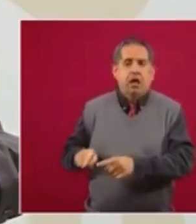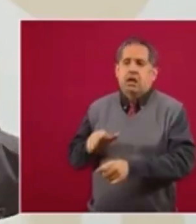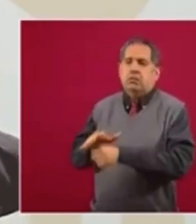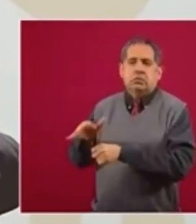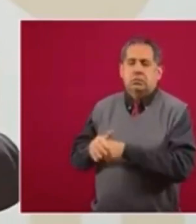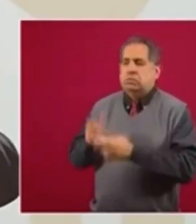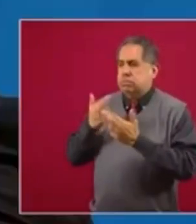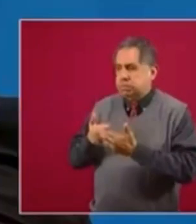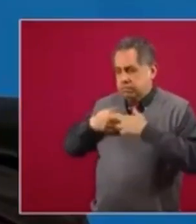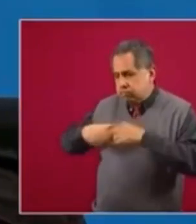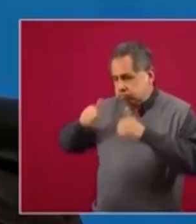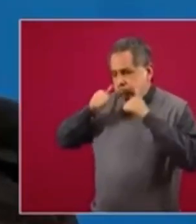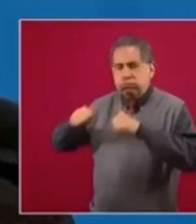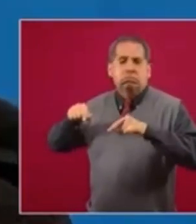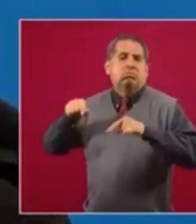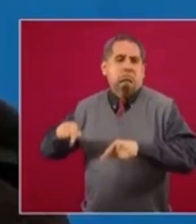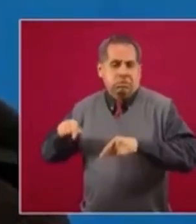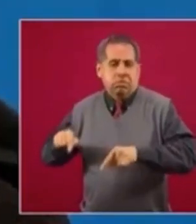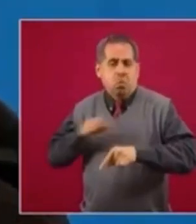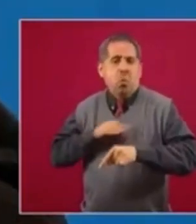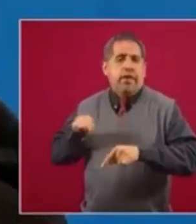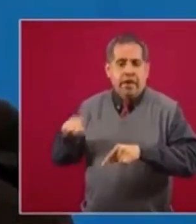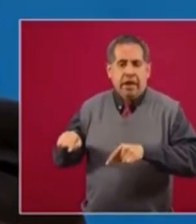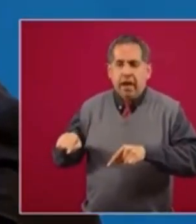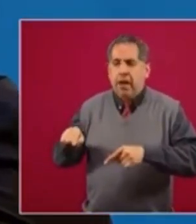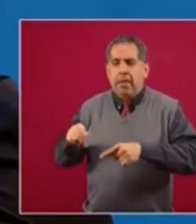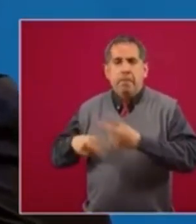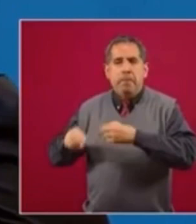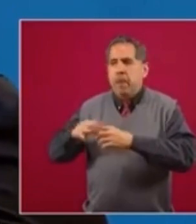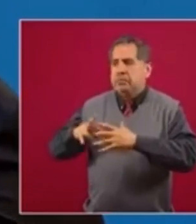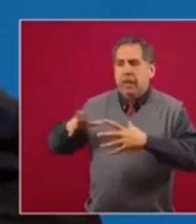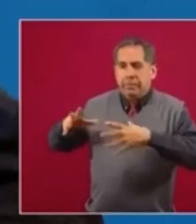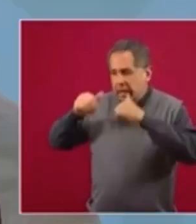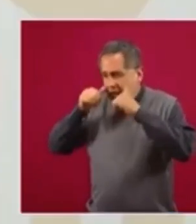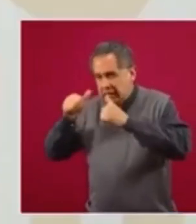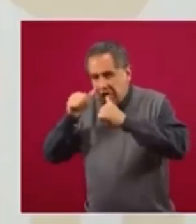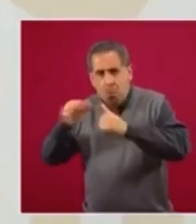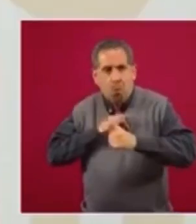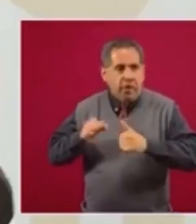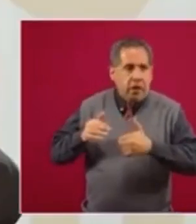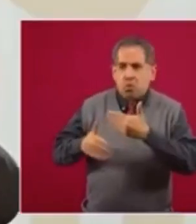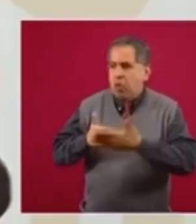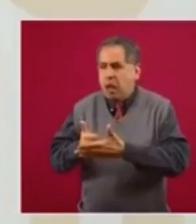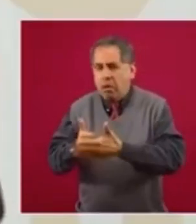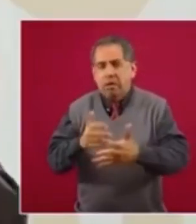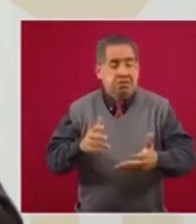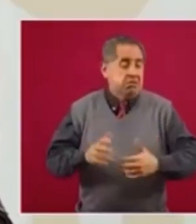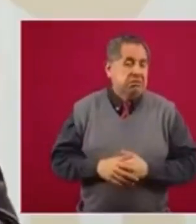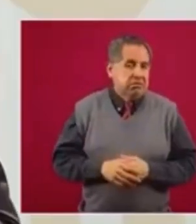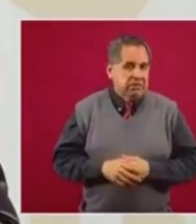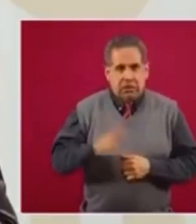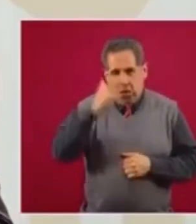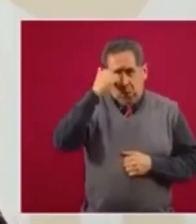al sector salud le permitió ir creciendo en capacidades. Ustedes recordarán que el